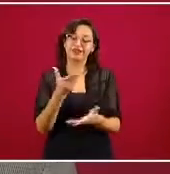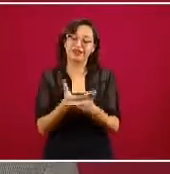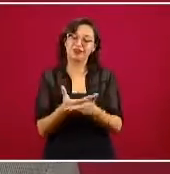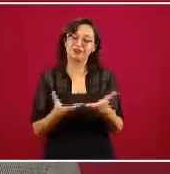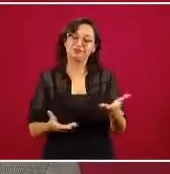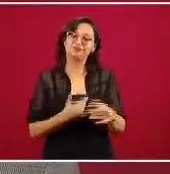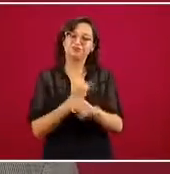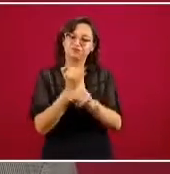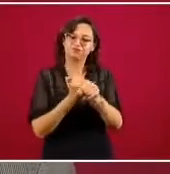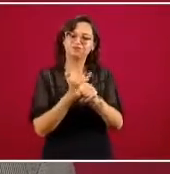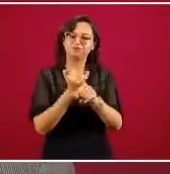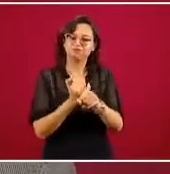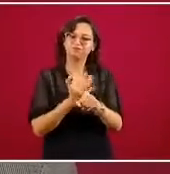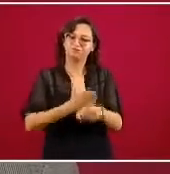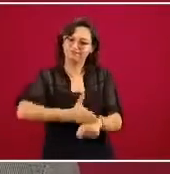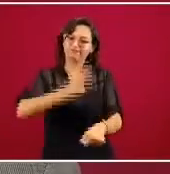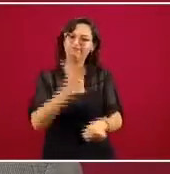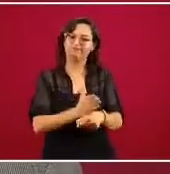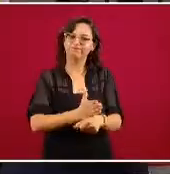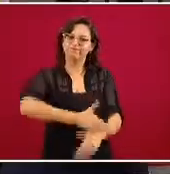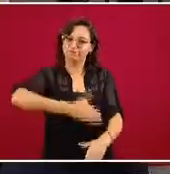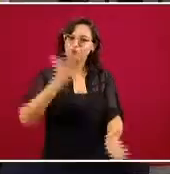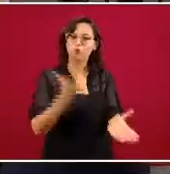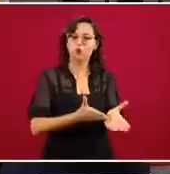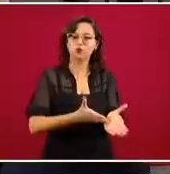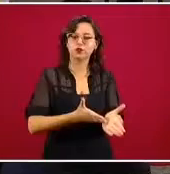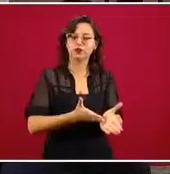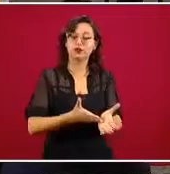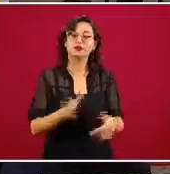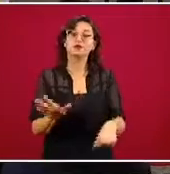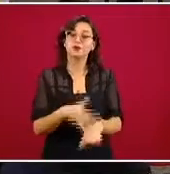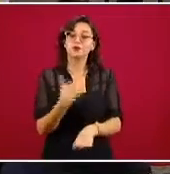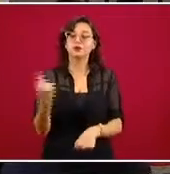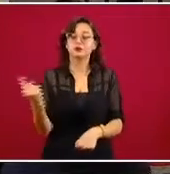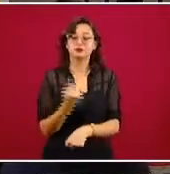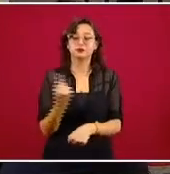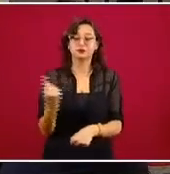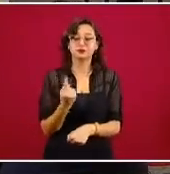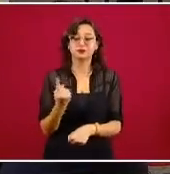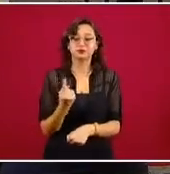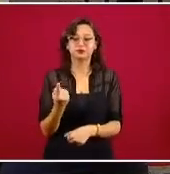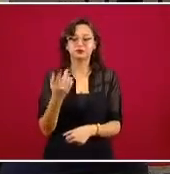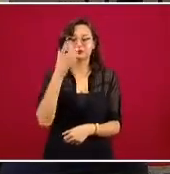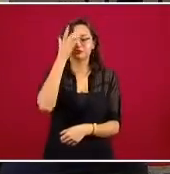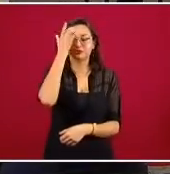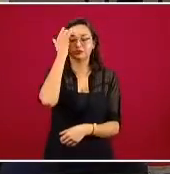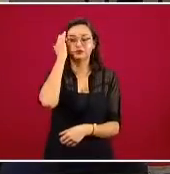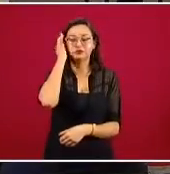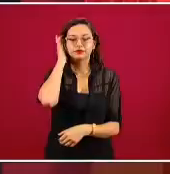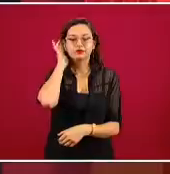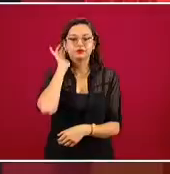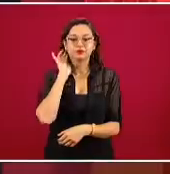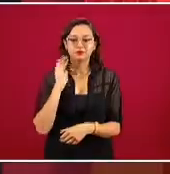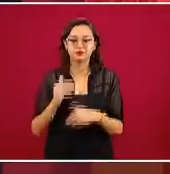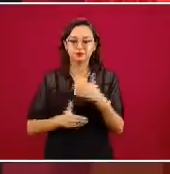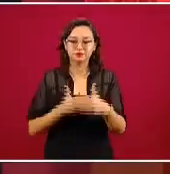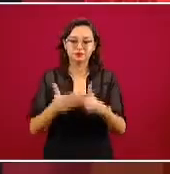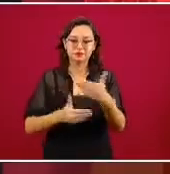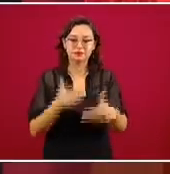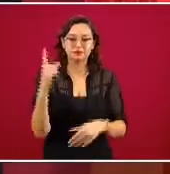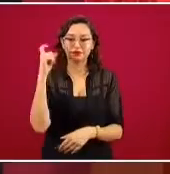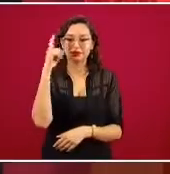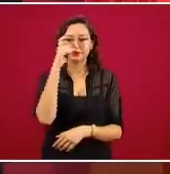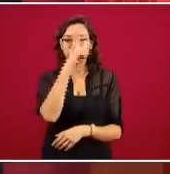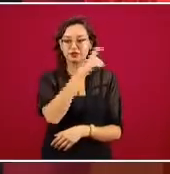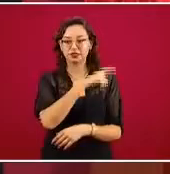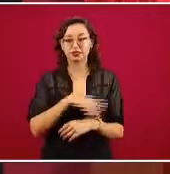y las sanciones correspondientes, porque es muy preocupante que esto dificulte las medidas. Entonces, aquí